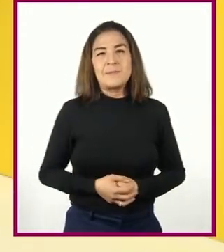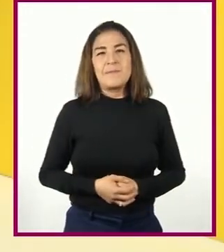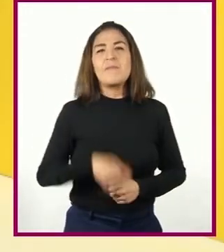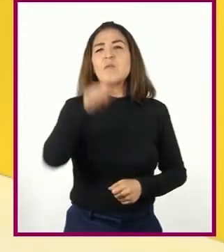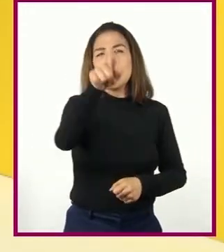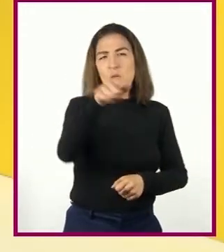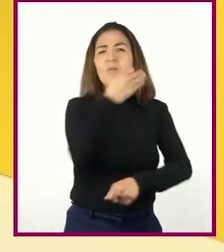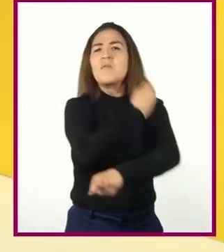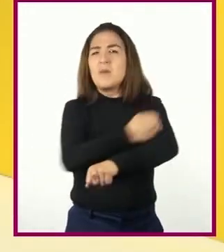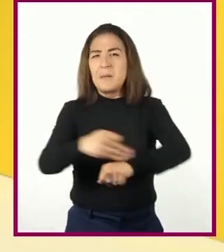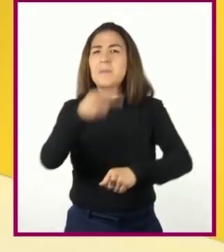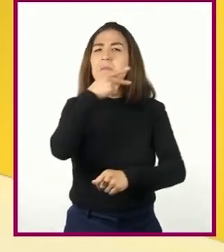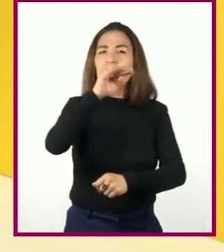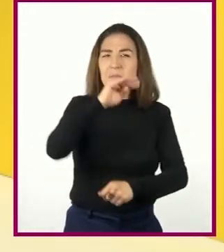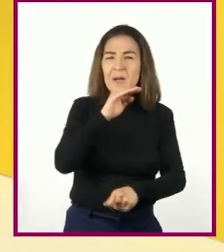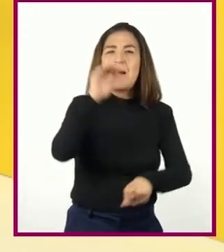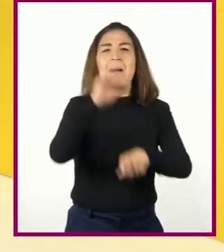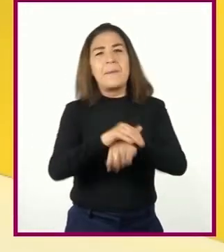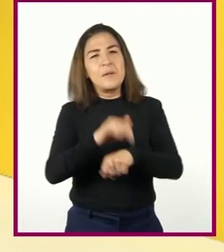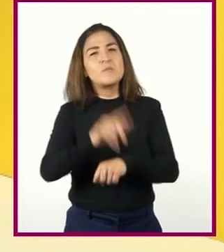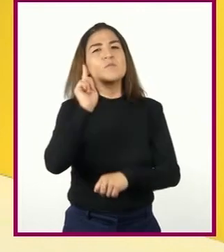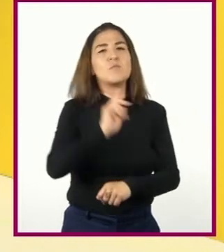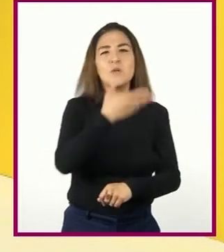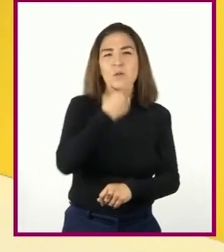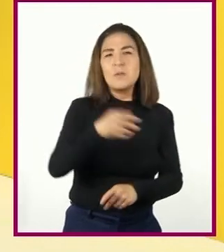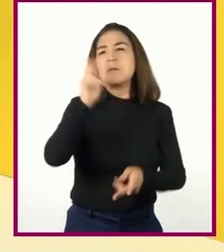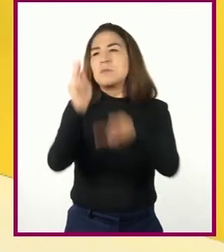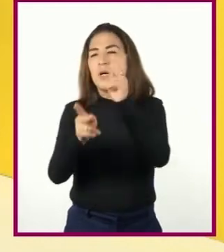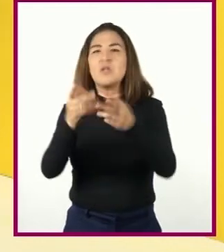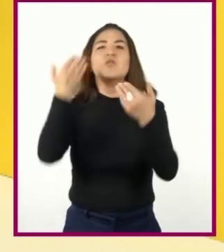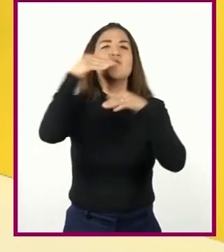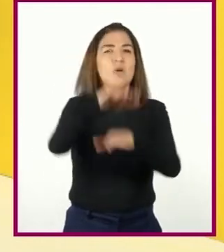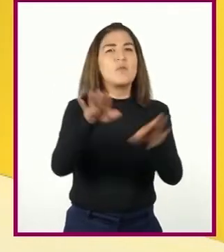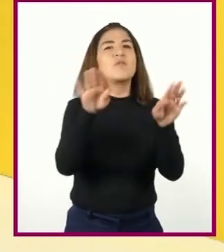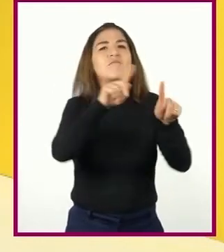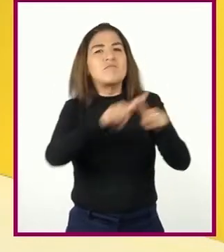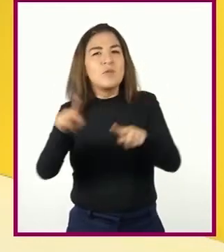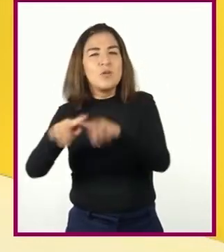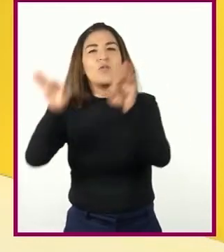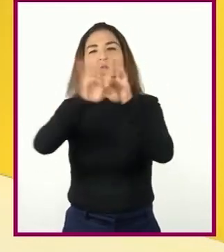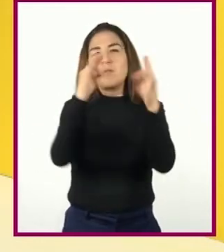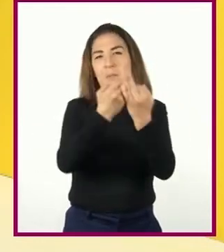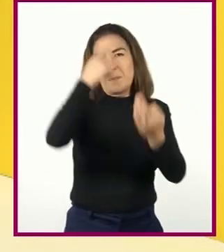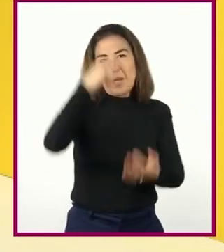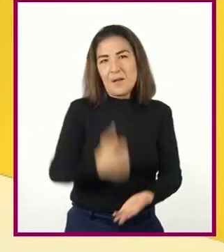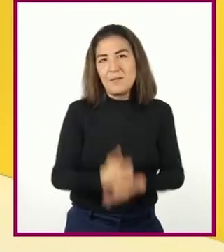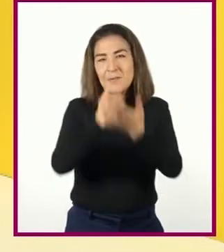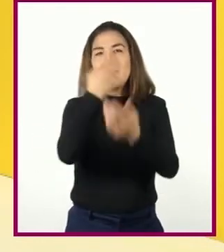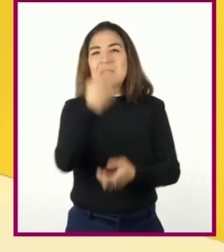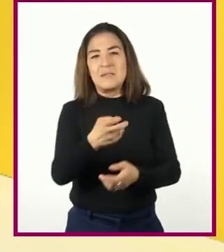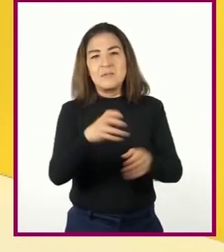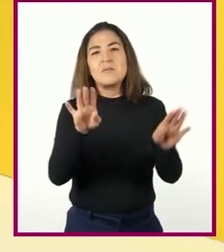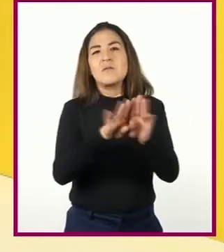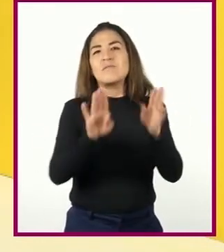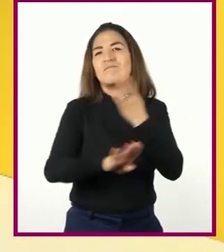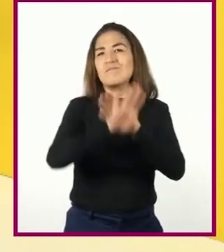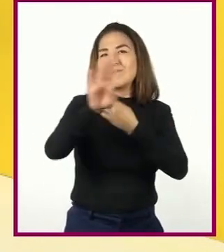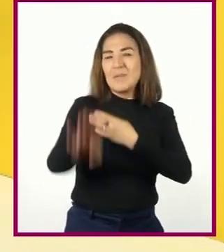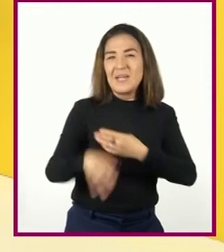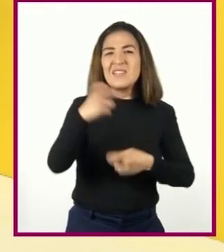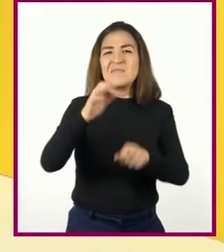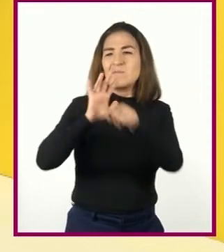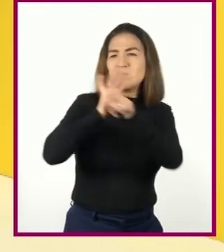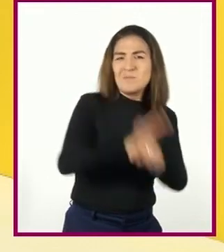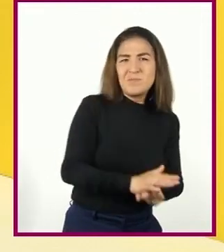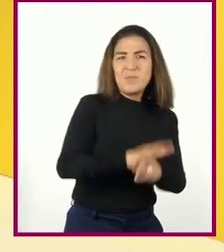Dialoguen con sus familiares, amigas y amigos acerca de las diversas formas en que pueden ayudar a combatir la opresión,